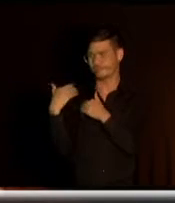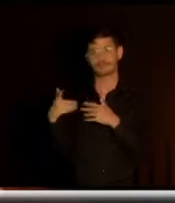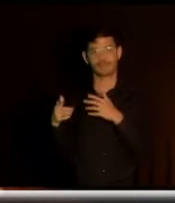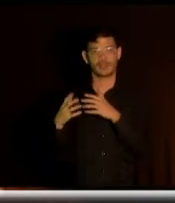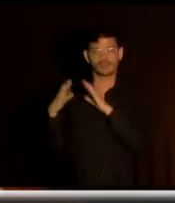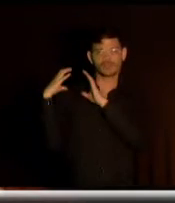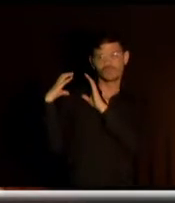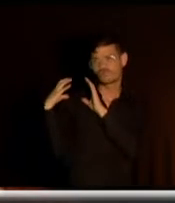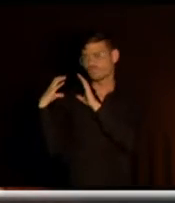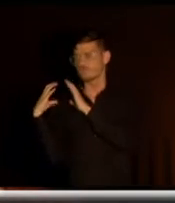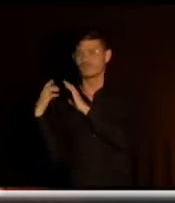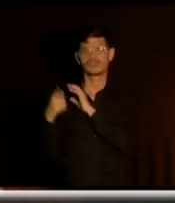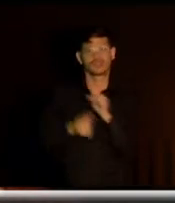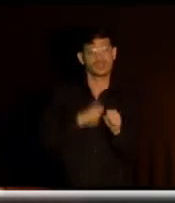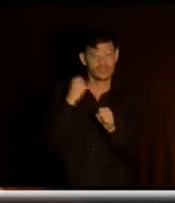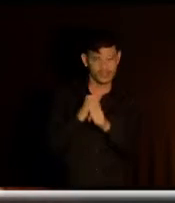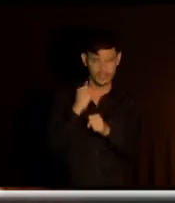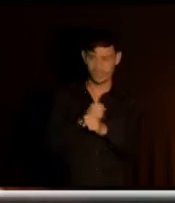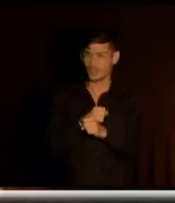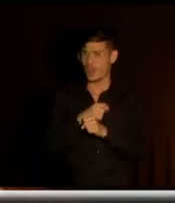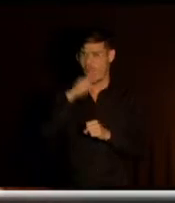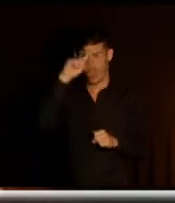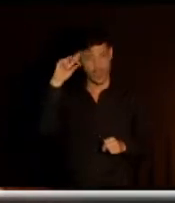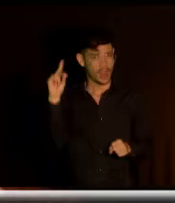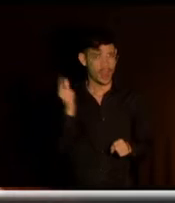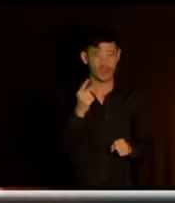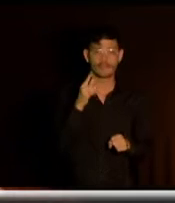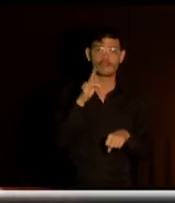desarrollar su disciplina.